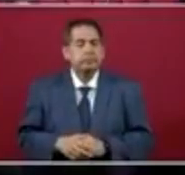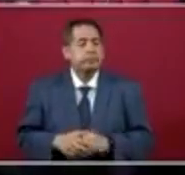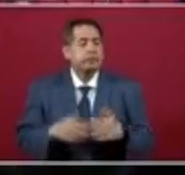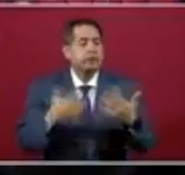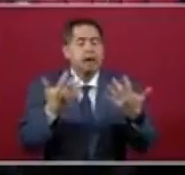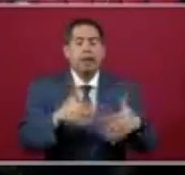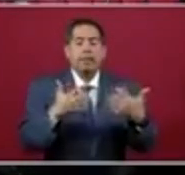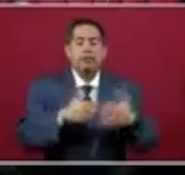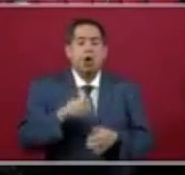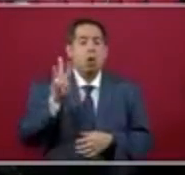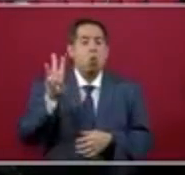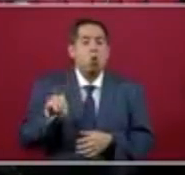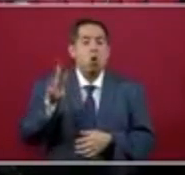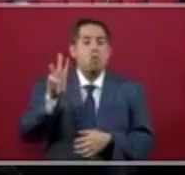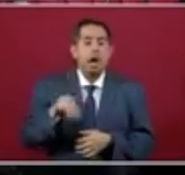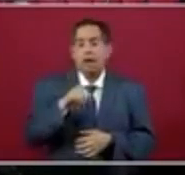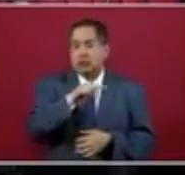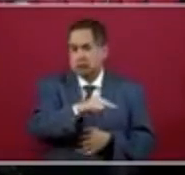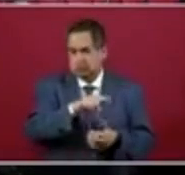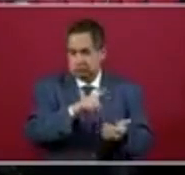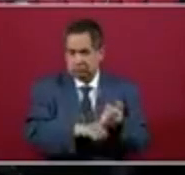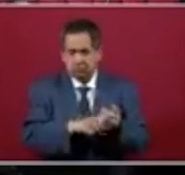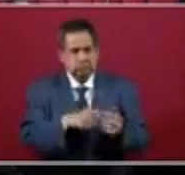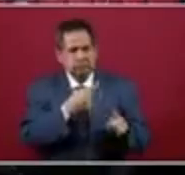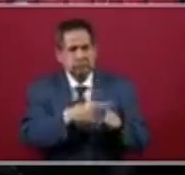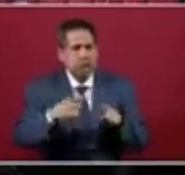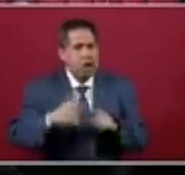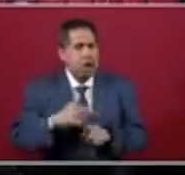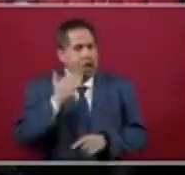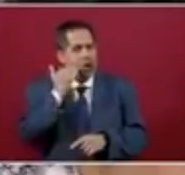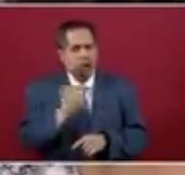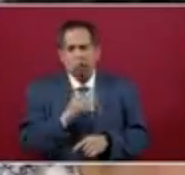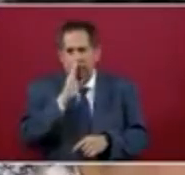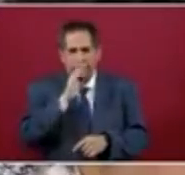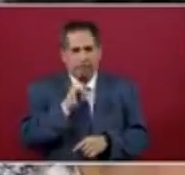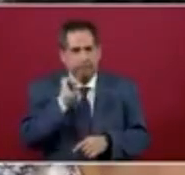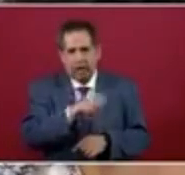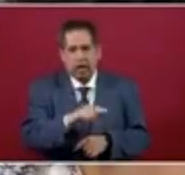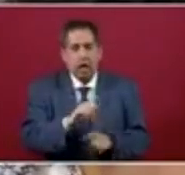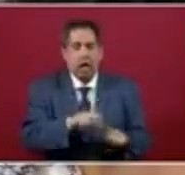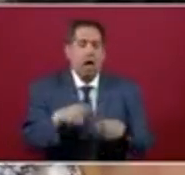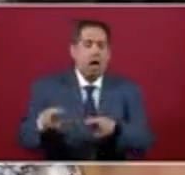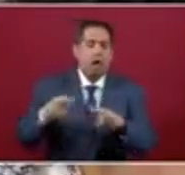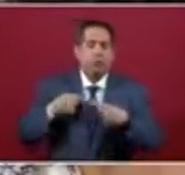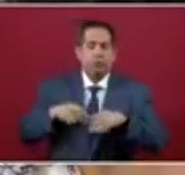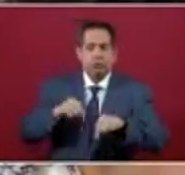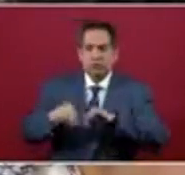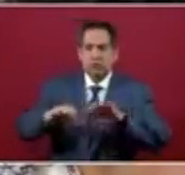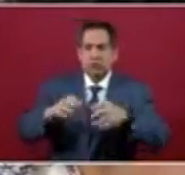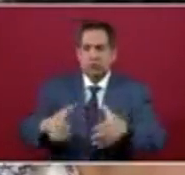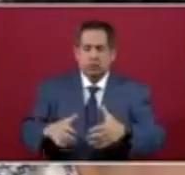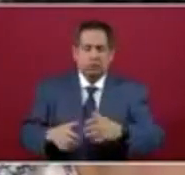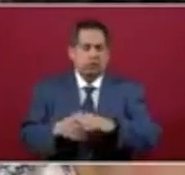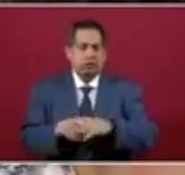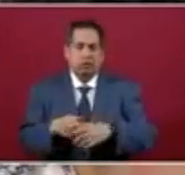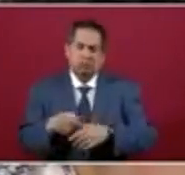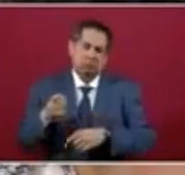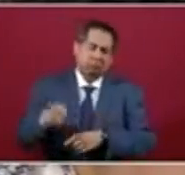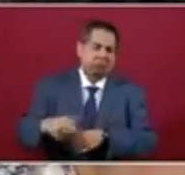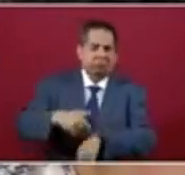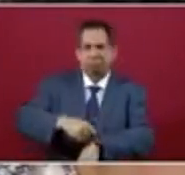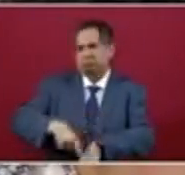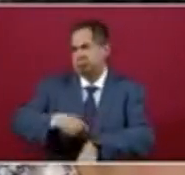ha incurrido en varias irregularidades con sus trabajadores. esclavizándolos,